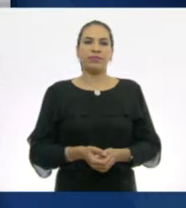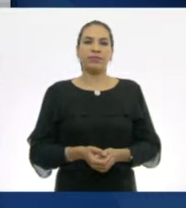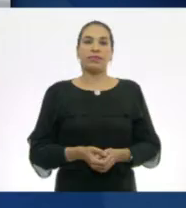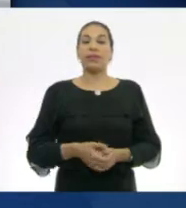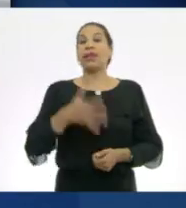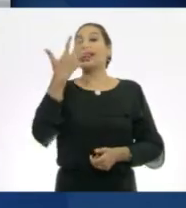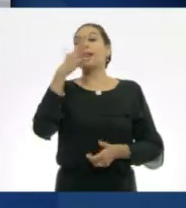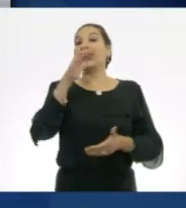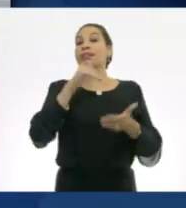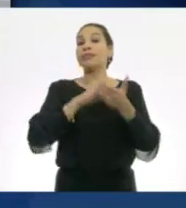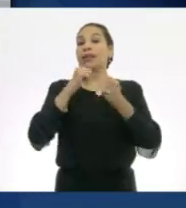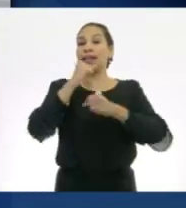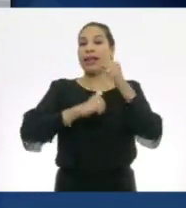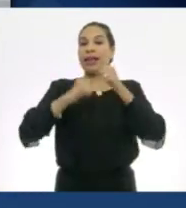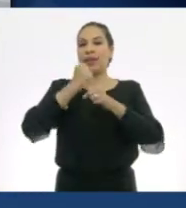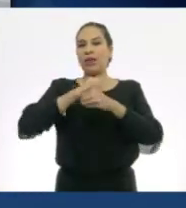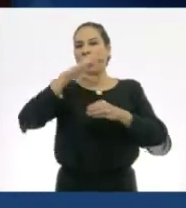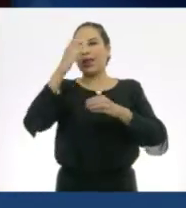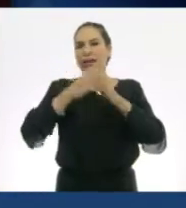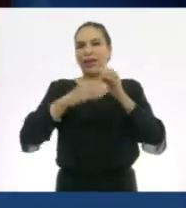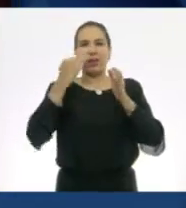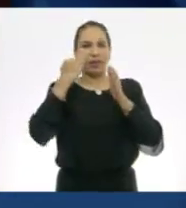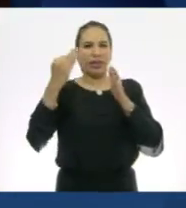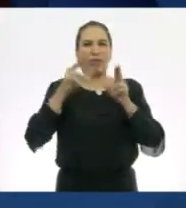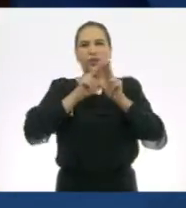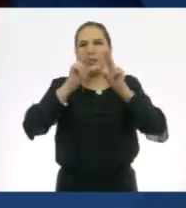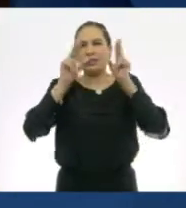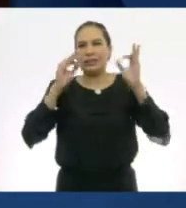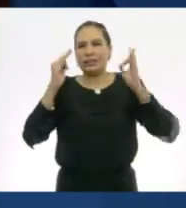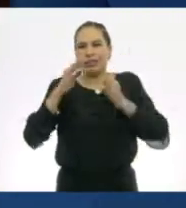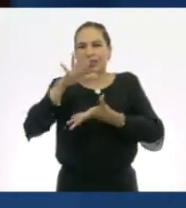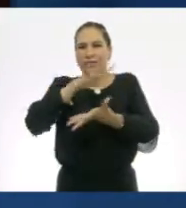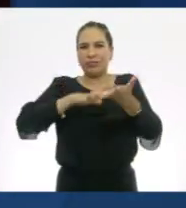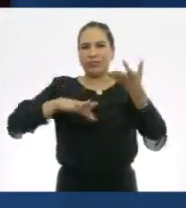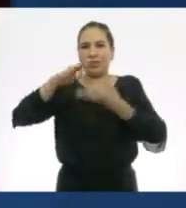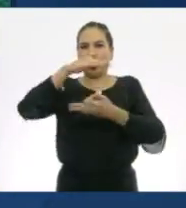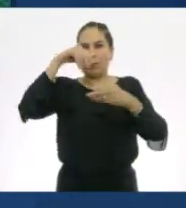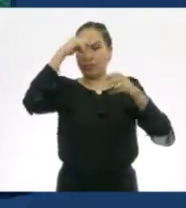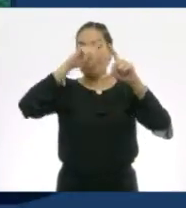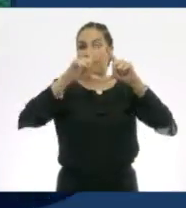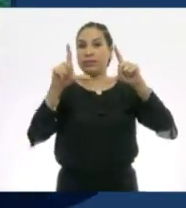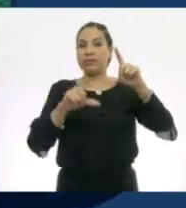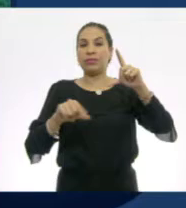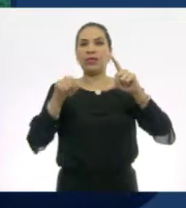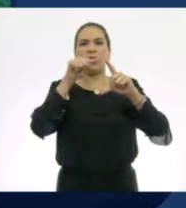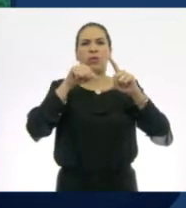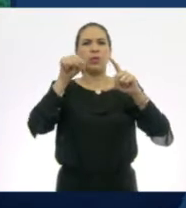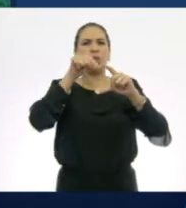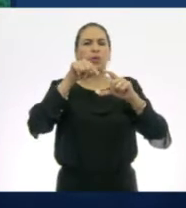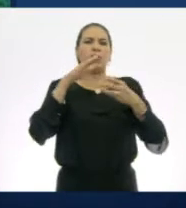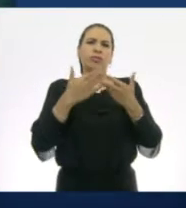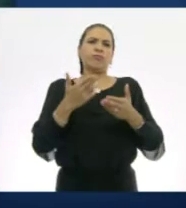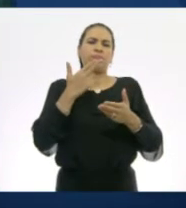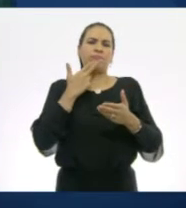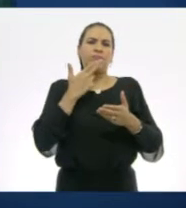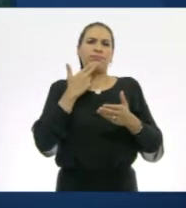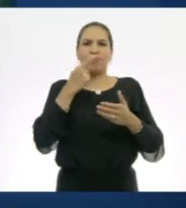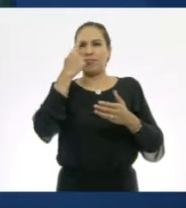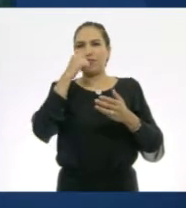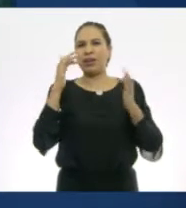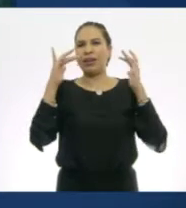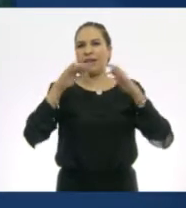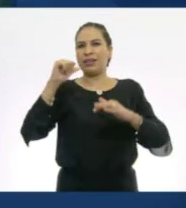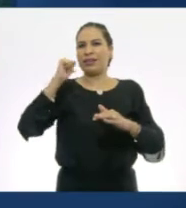Hace 10.000 años, al final de la Edad de Hielo, todo el territorio mexicano era una región propicia para